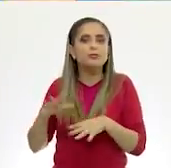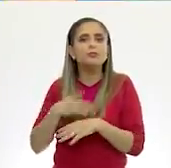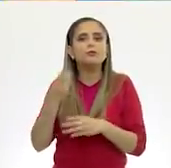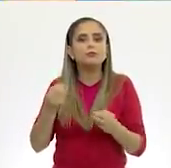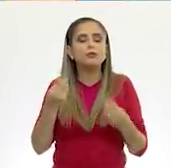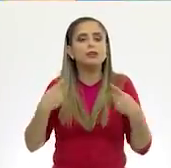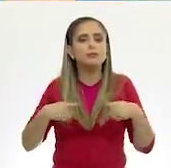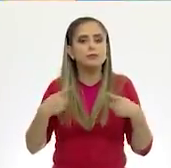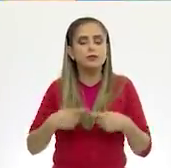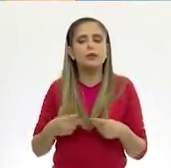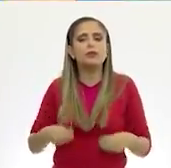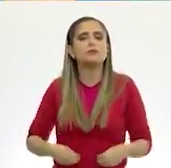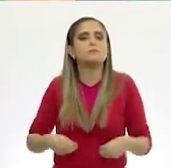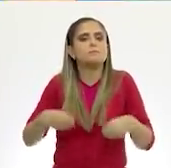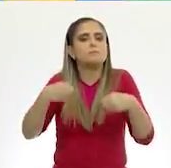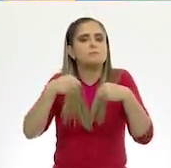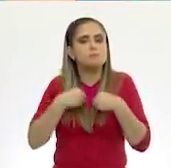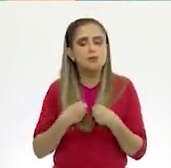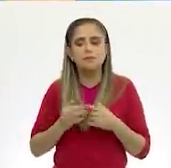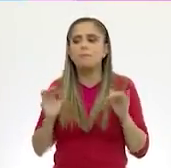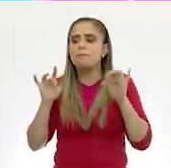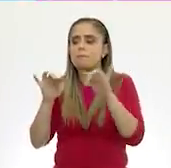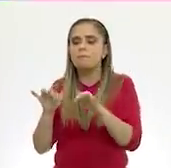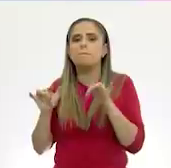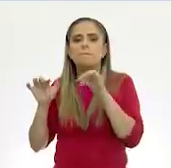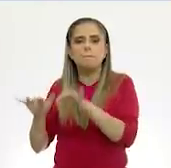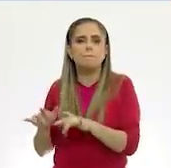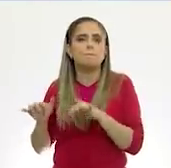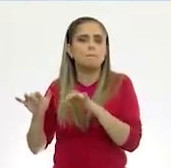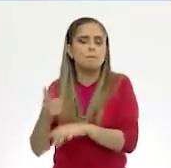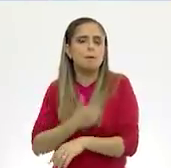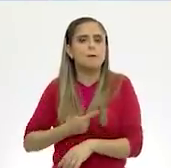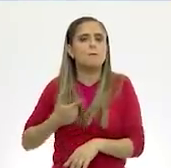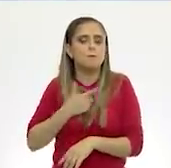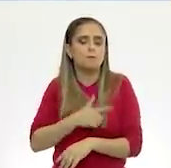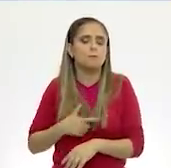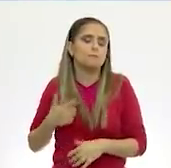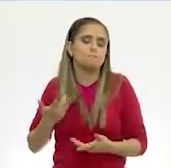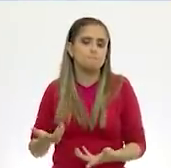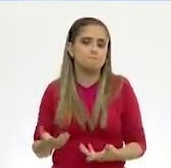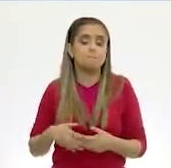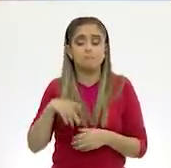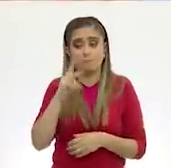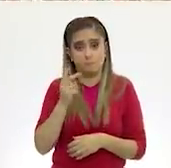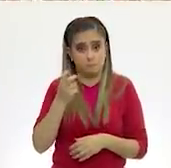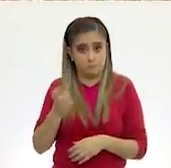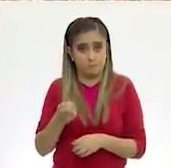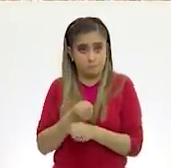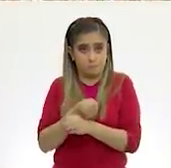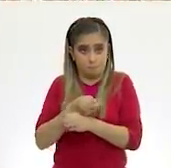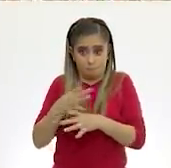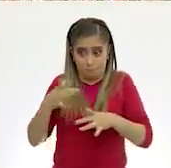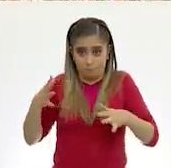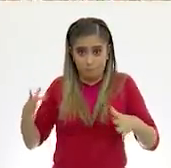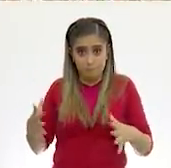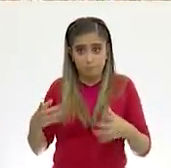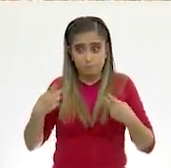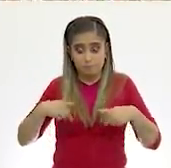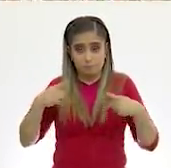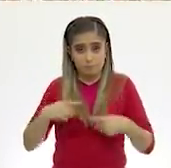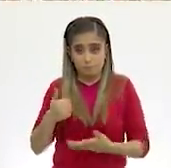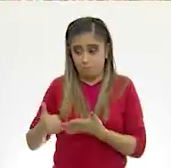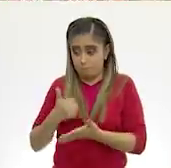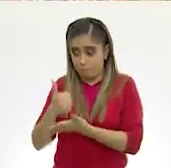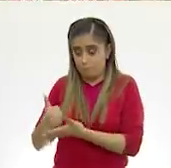atractivas para la población por diferentes causas. Sin embargo, este crecimiento de la población urbana trae